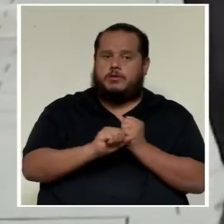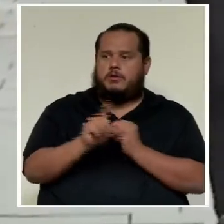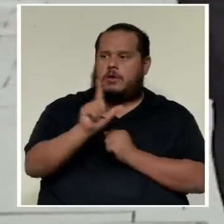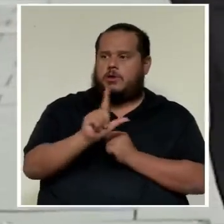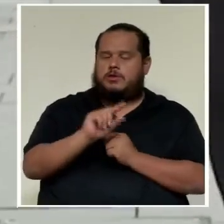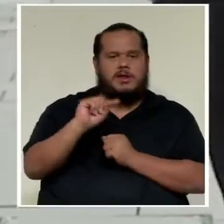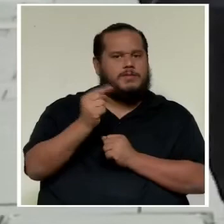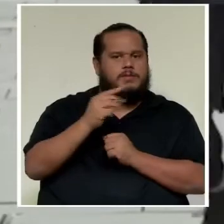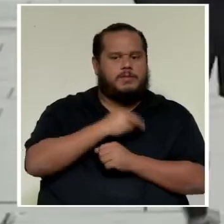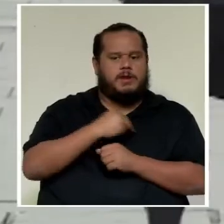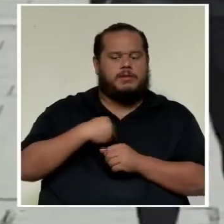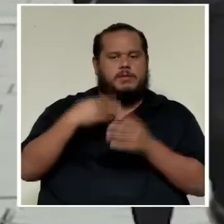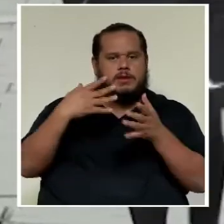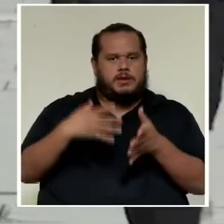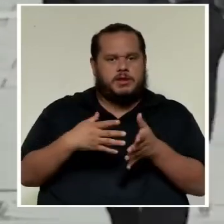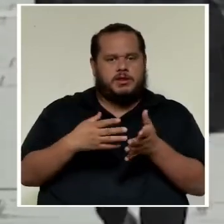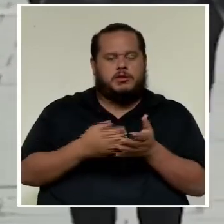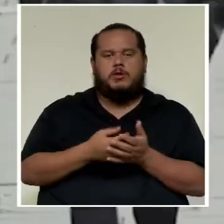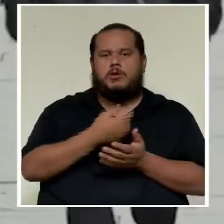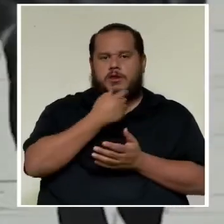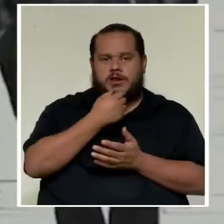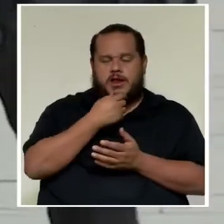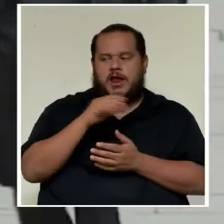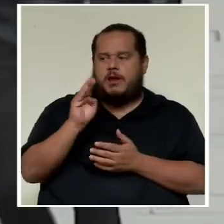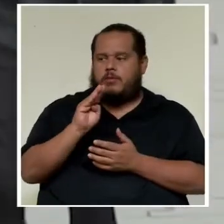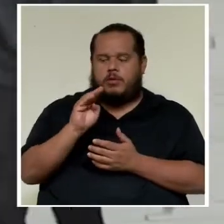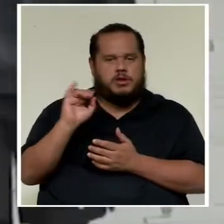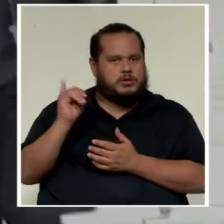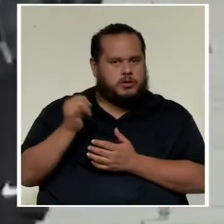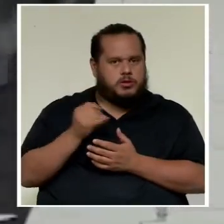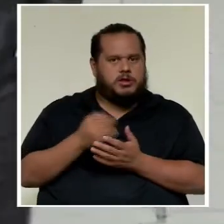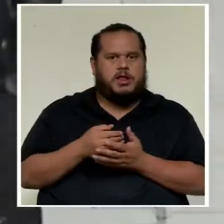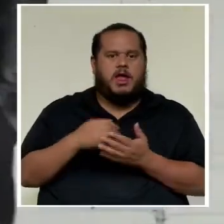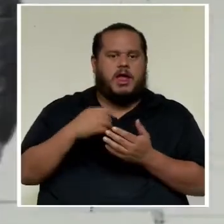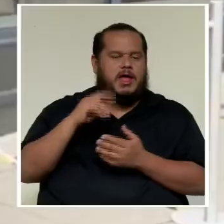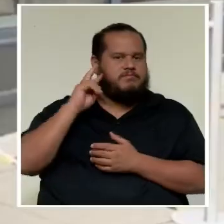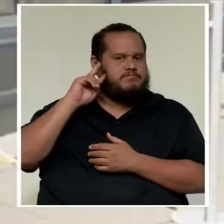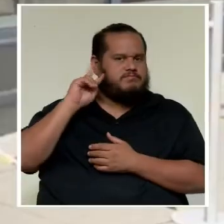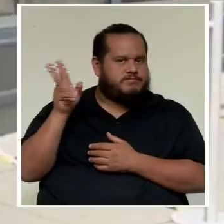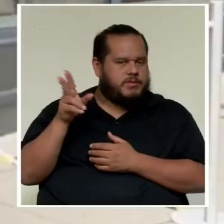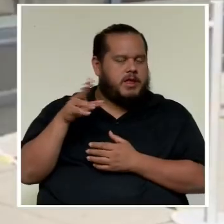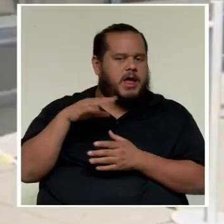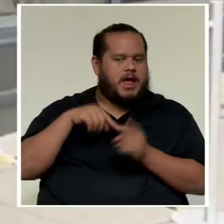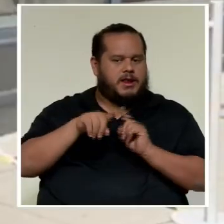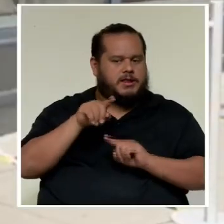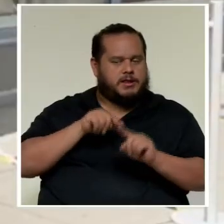primer ministro británico Boris Johnson, haciendo oídos sordos a las críticas.